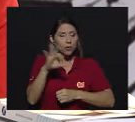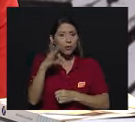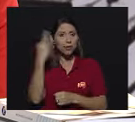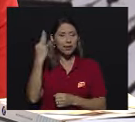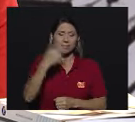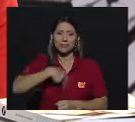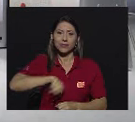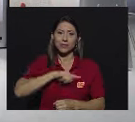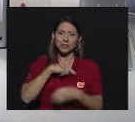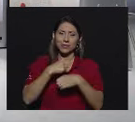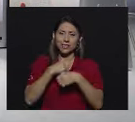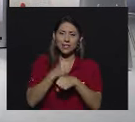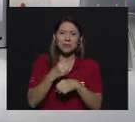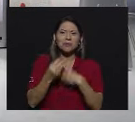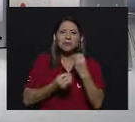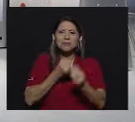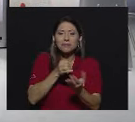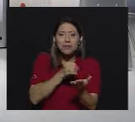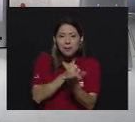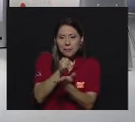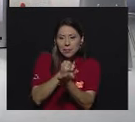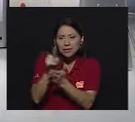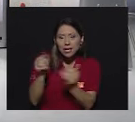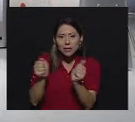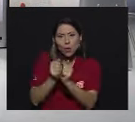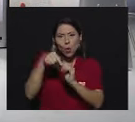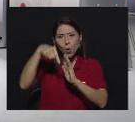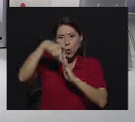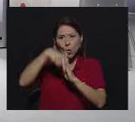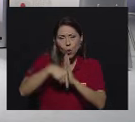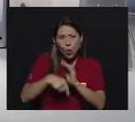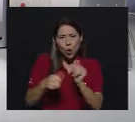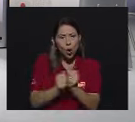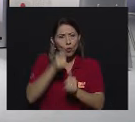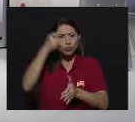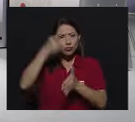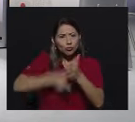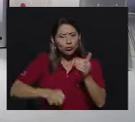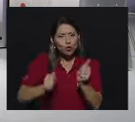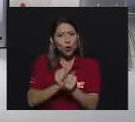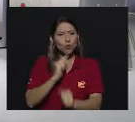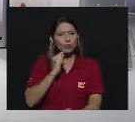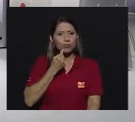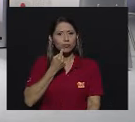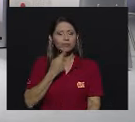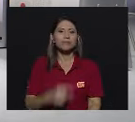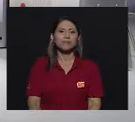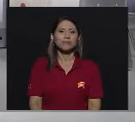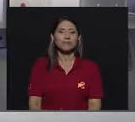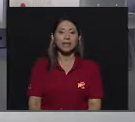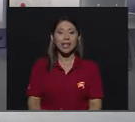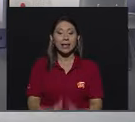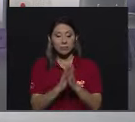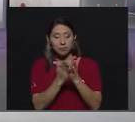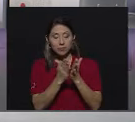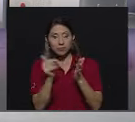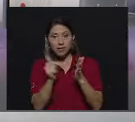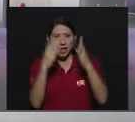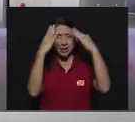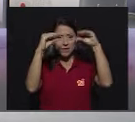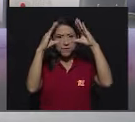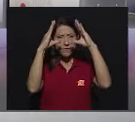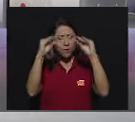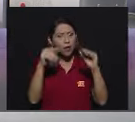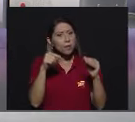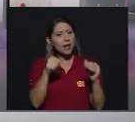lo que sabemos hacer, que es pues investigar con profundidad, con rigurosidad, con seriedad. El informe